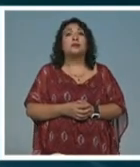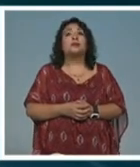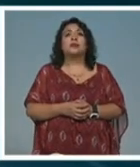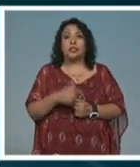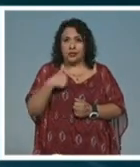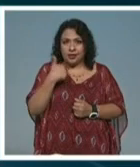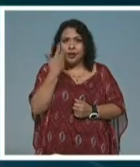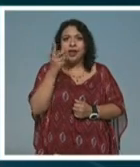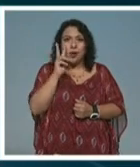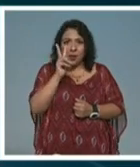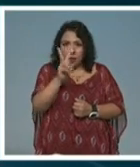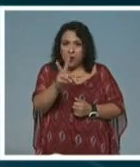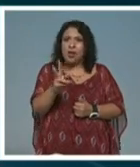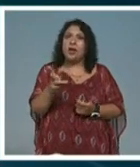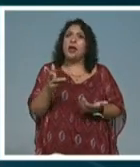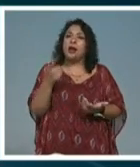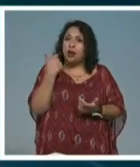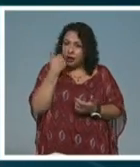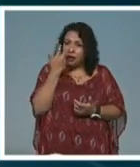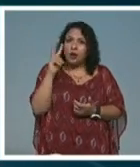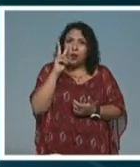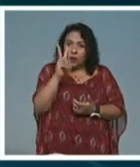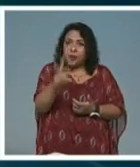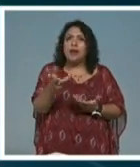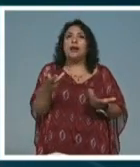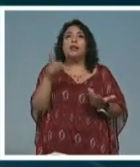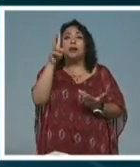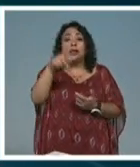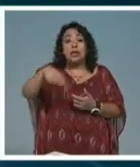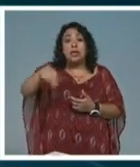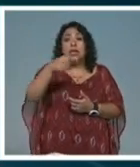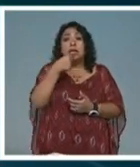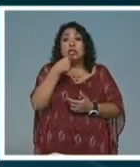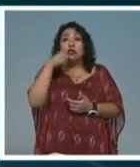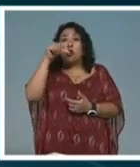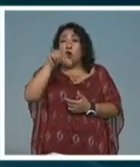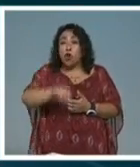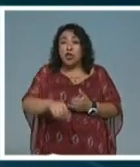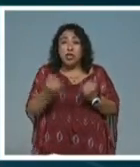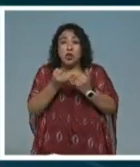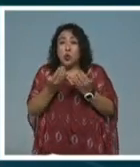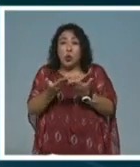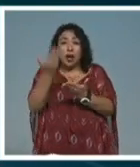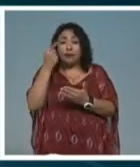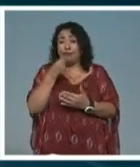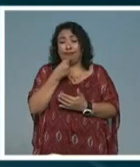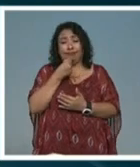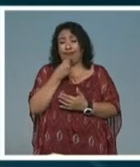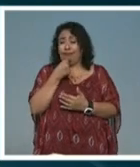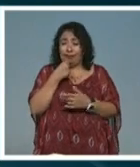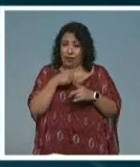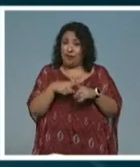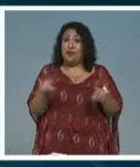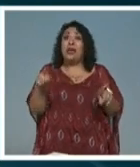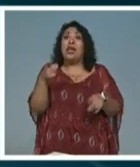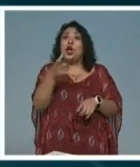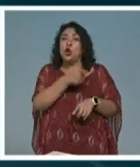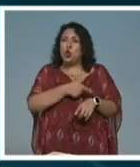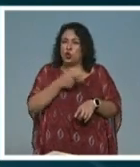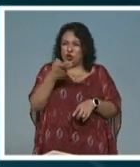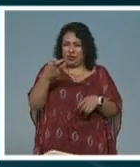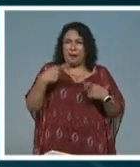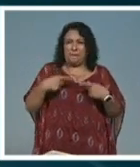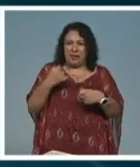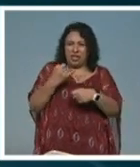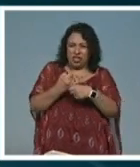Ay, yo quiero verla, Julio, porque además los niños de hoy no son como los niños de antes, les gustan estos